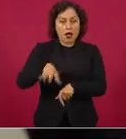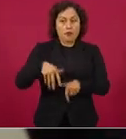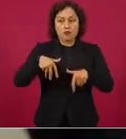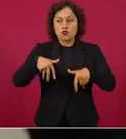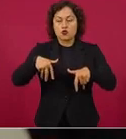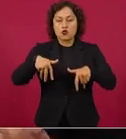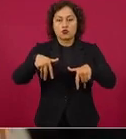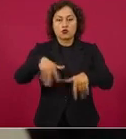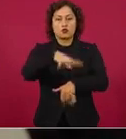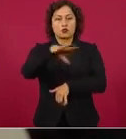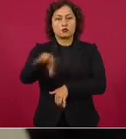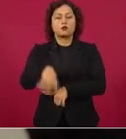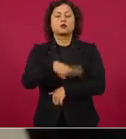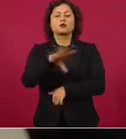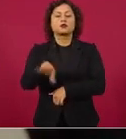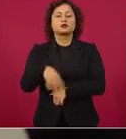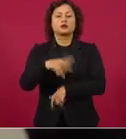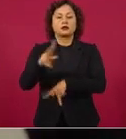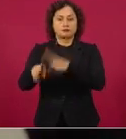ir a buscarlo.